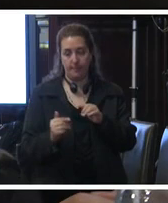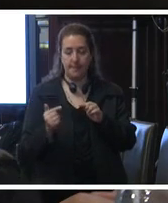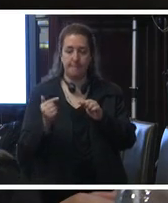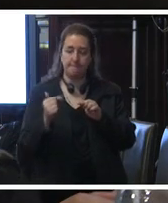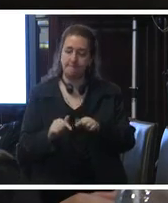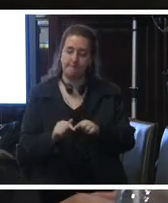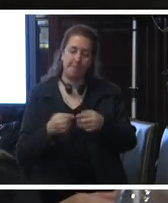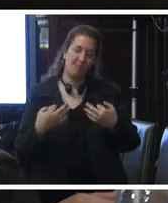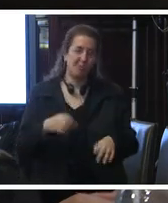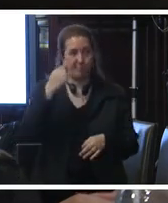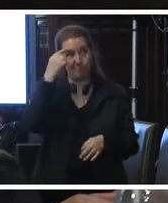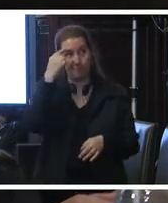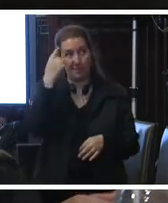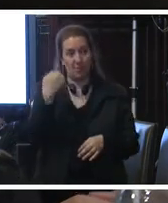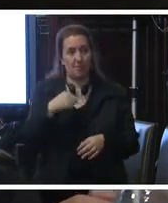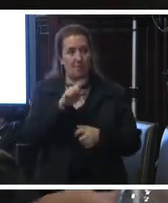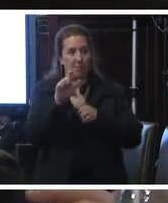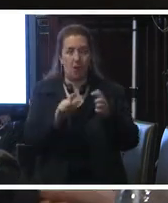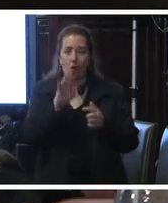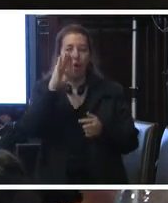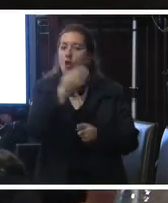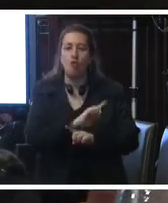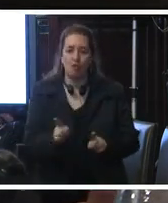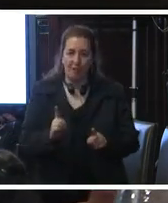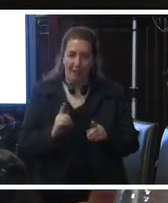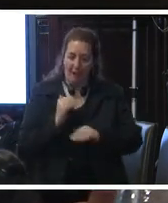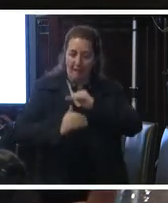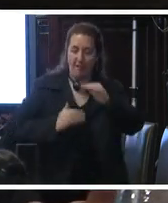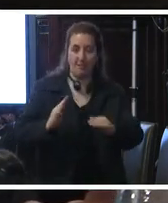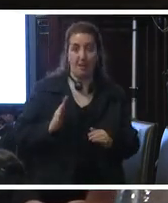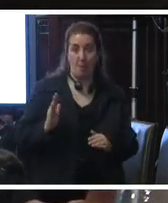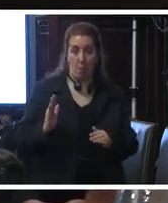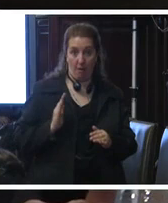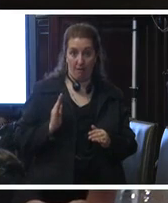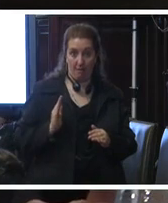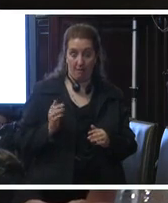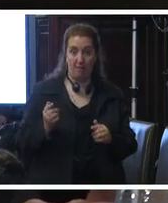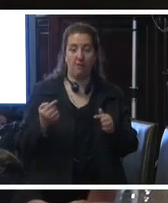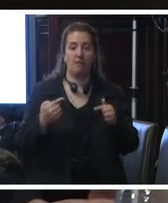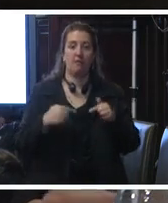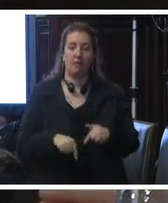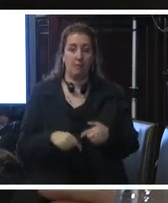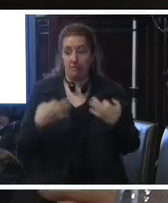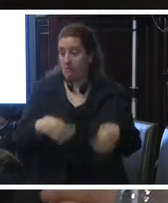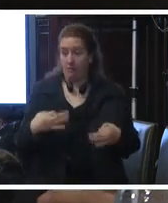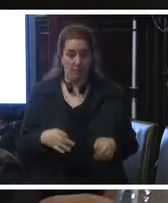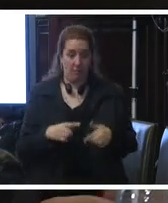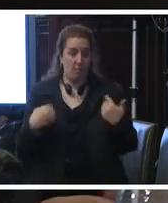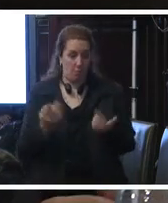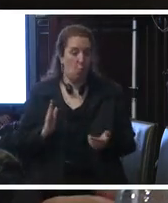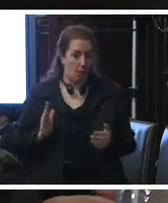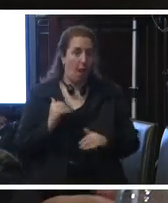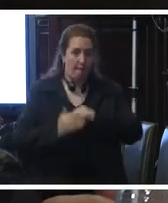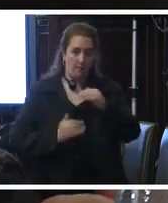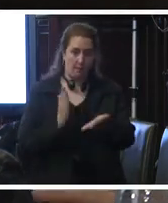muy errada, se viene a denominar como ideología de género, cuando en realidad representa un avance, sin duda, para los